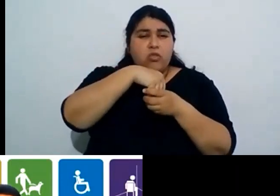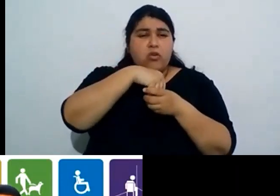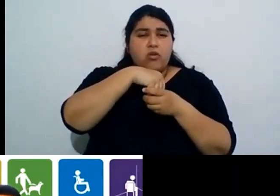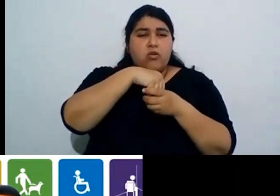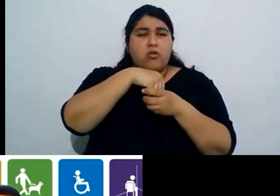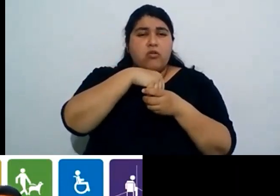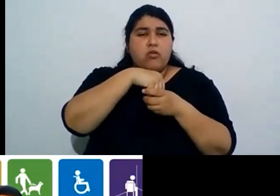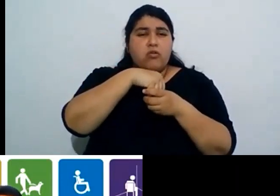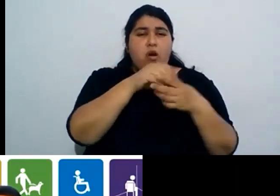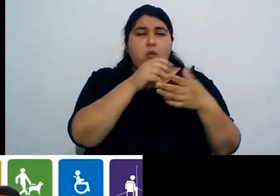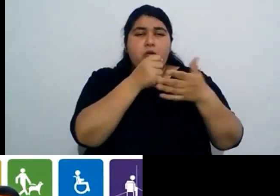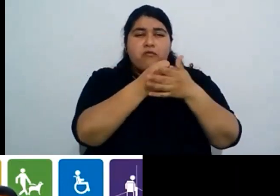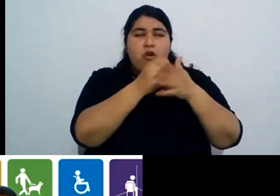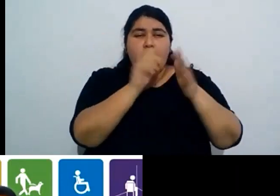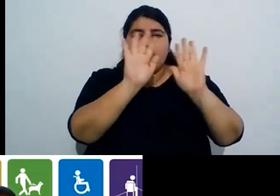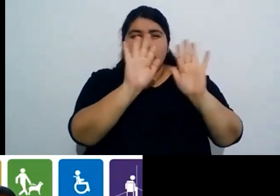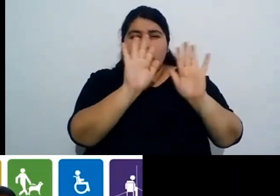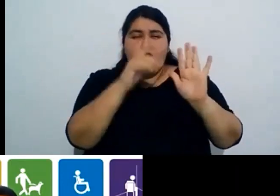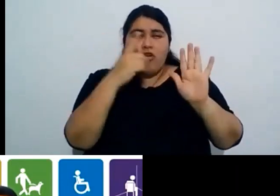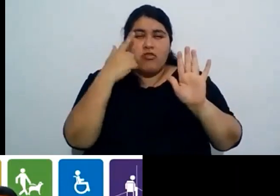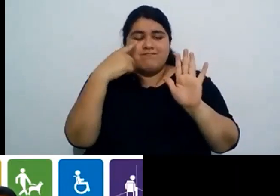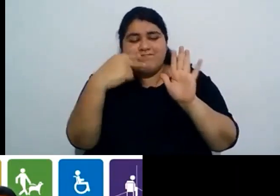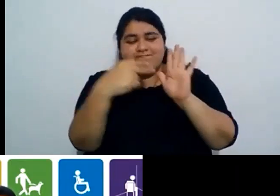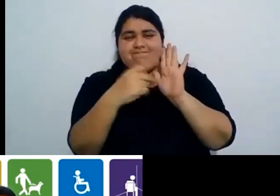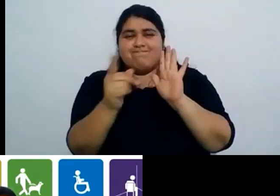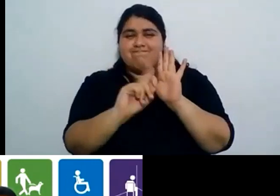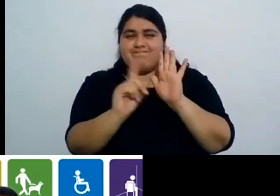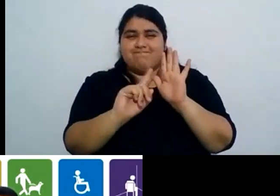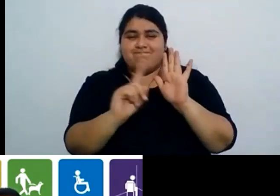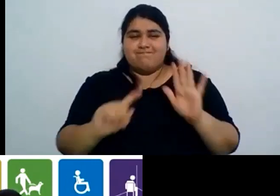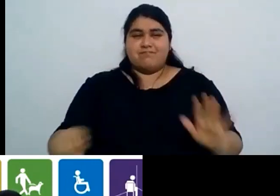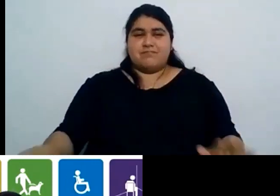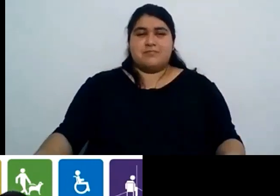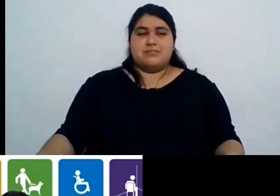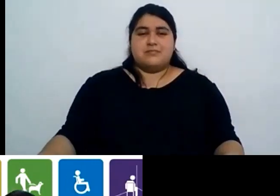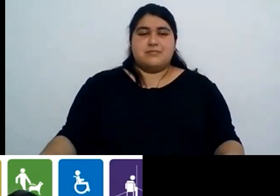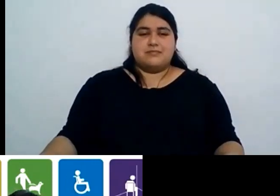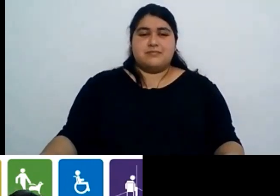corta. No permite verla la imagen con claridad.